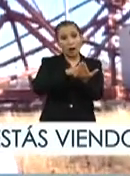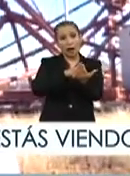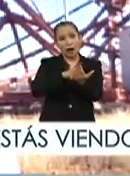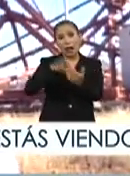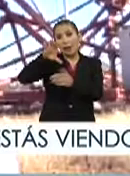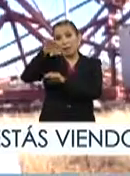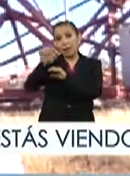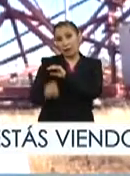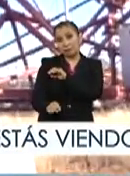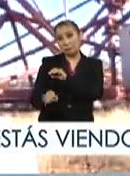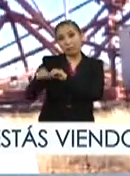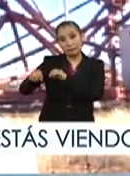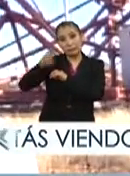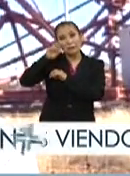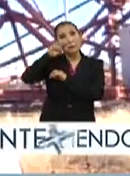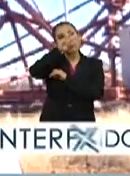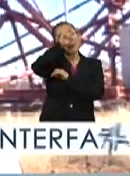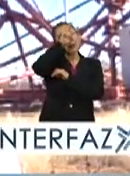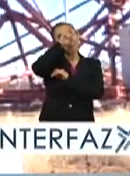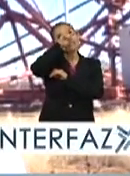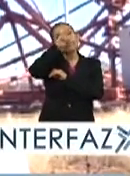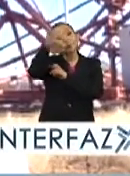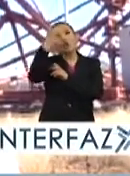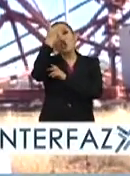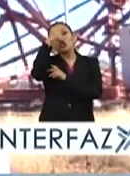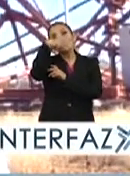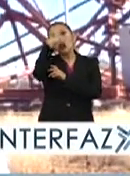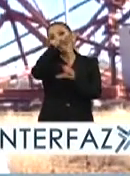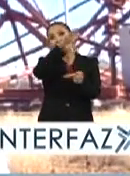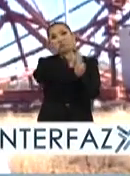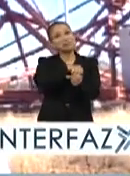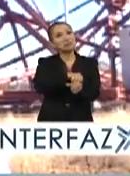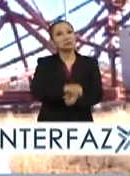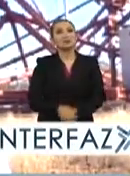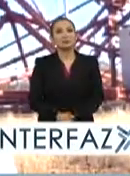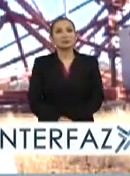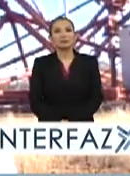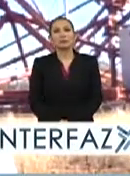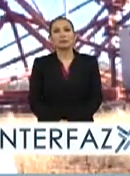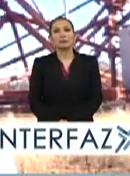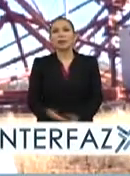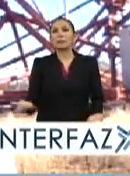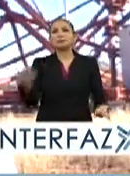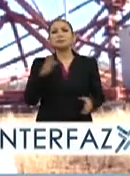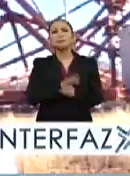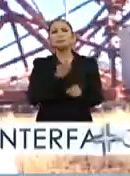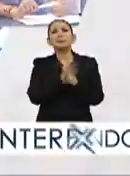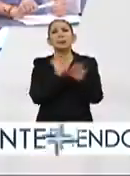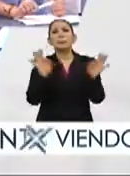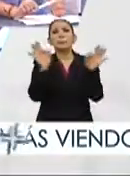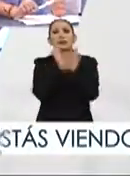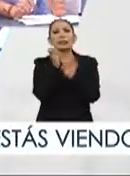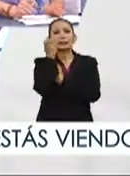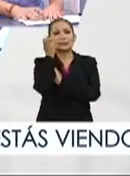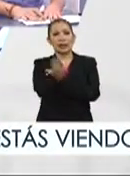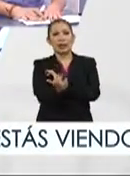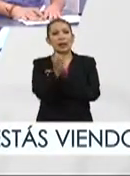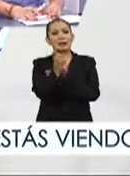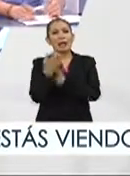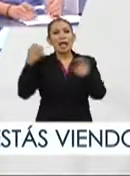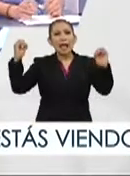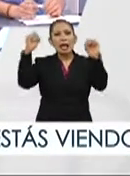austral africano, que se va a ver prácticamente 2 horas de totalidad. ¿Cuál es la importancia, la relevancia de